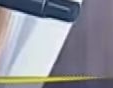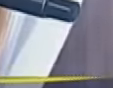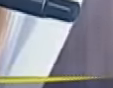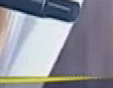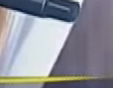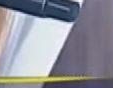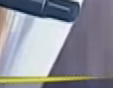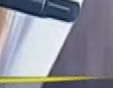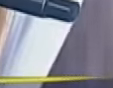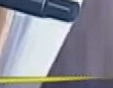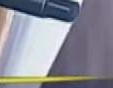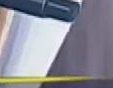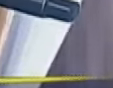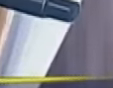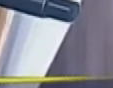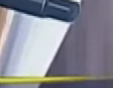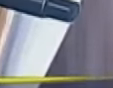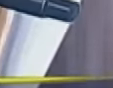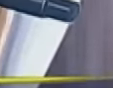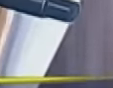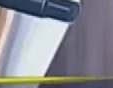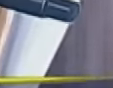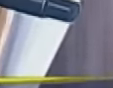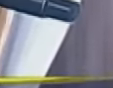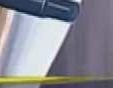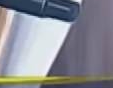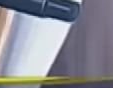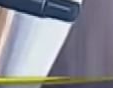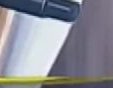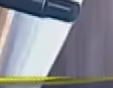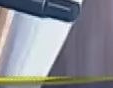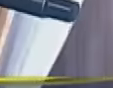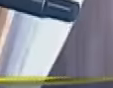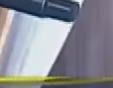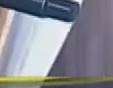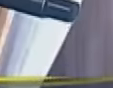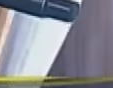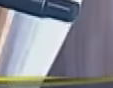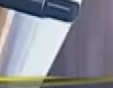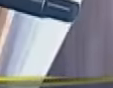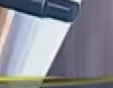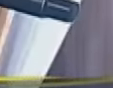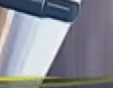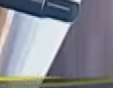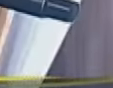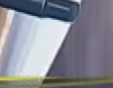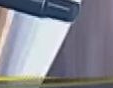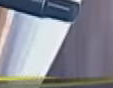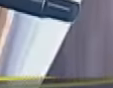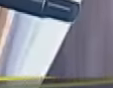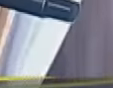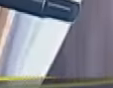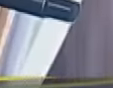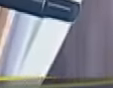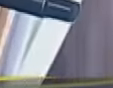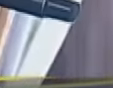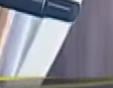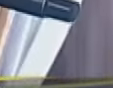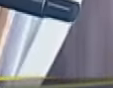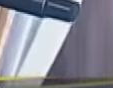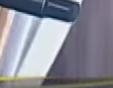señoras y señores, estimados amigos, señor presidente, hoy es un